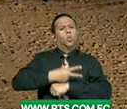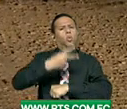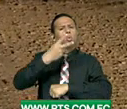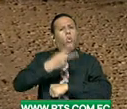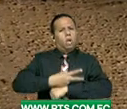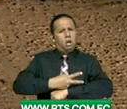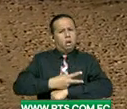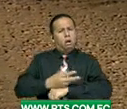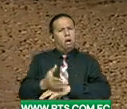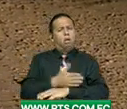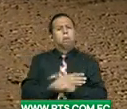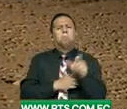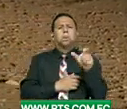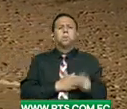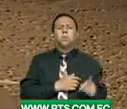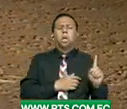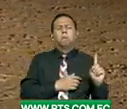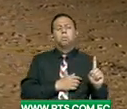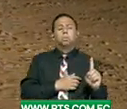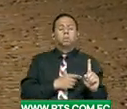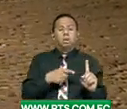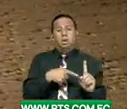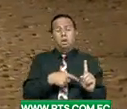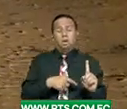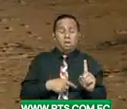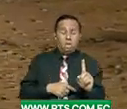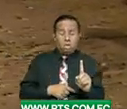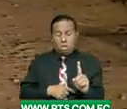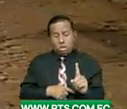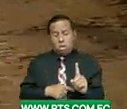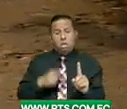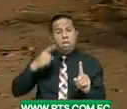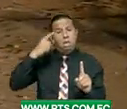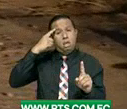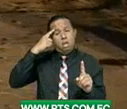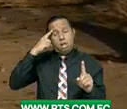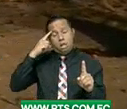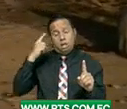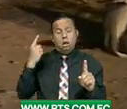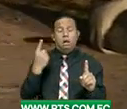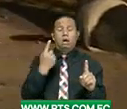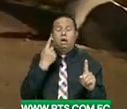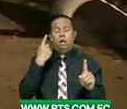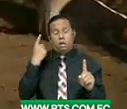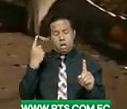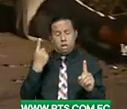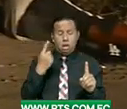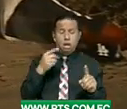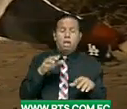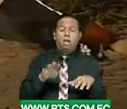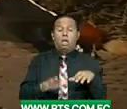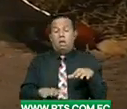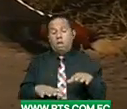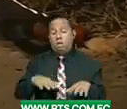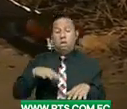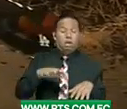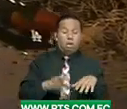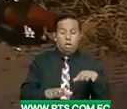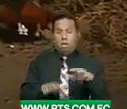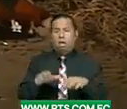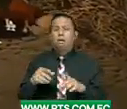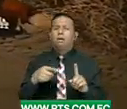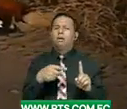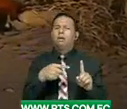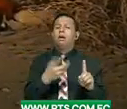por este sector supuestamente estaba escopolaminado. Tenía algunos problemas para caminar y llamaron a la Policía Nacional, al